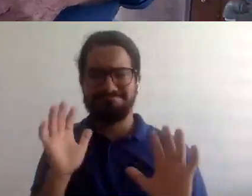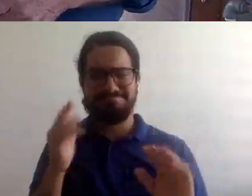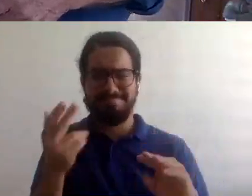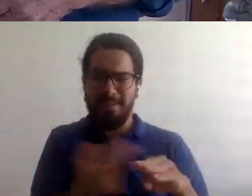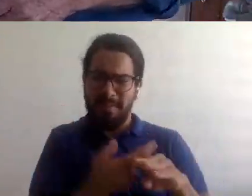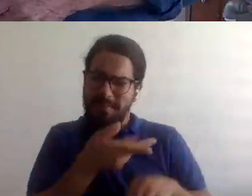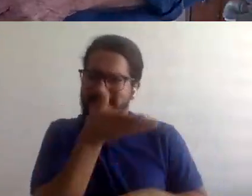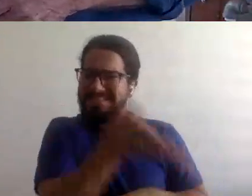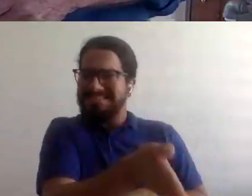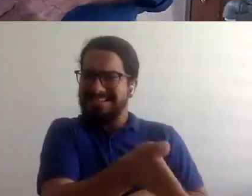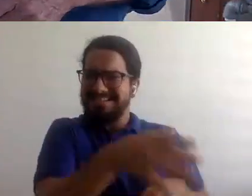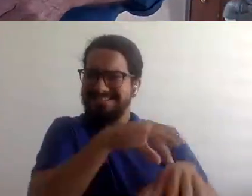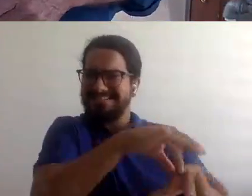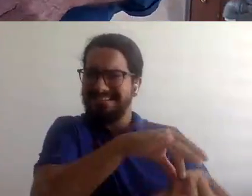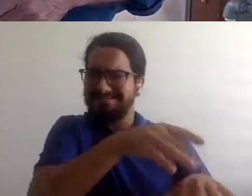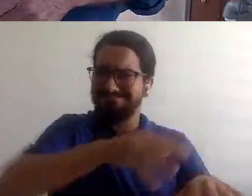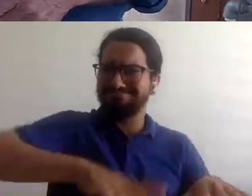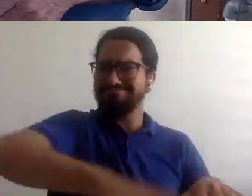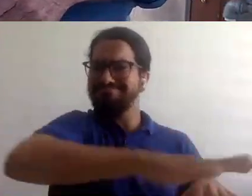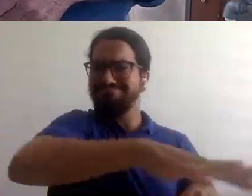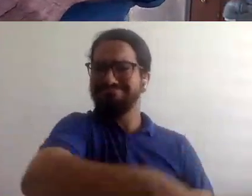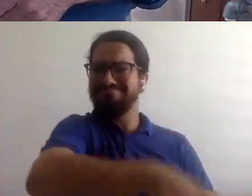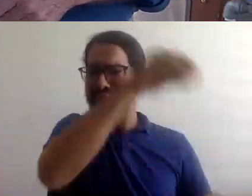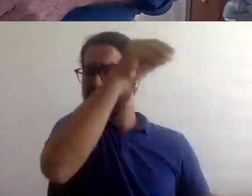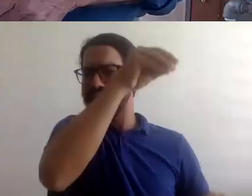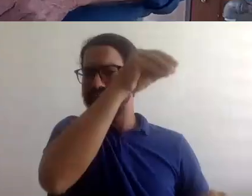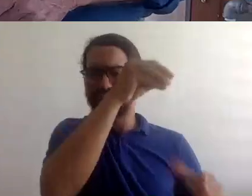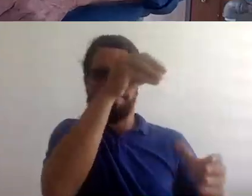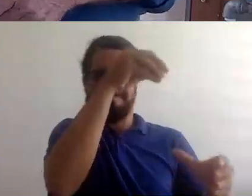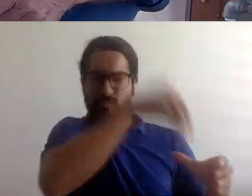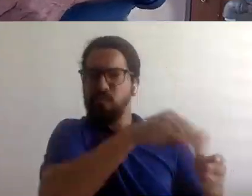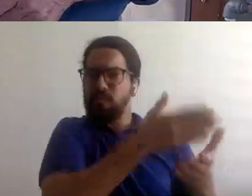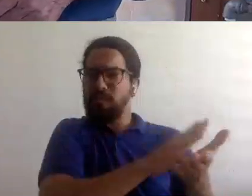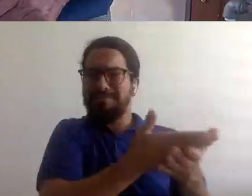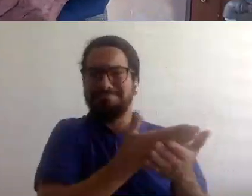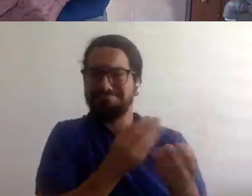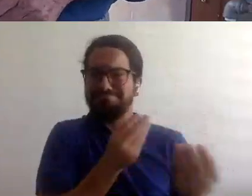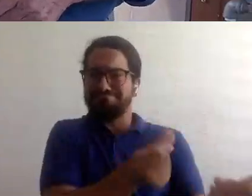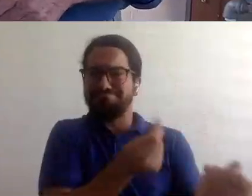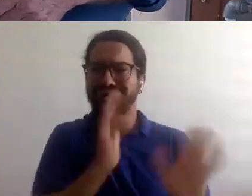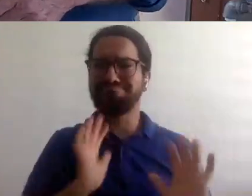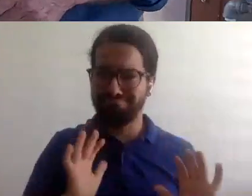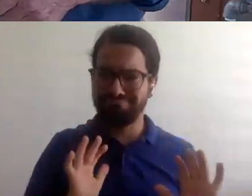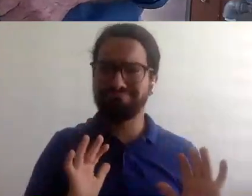Bromista en español, ¿eh? Le sale bien. Dice que aprendió de mí esas palabras. Ándele.